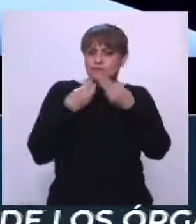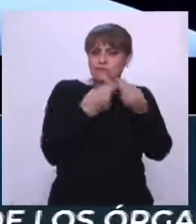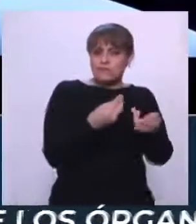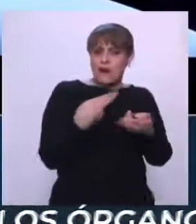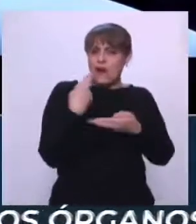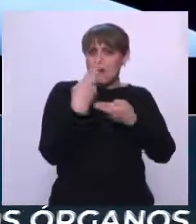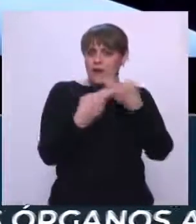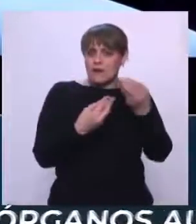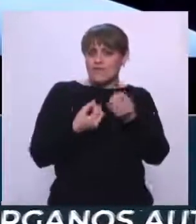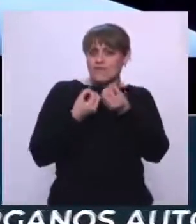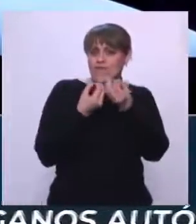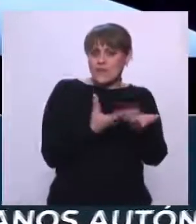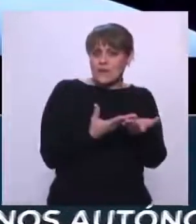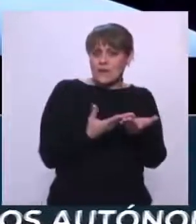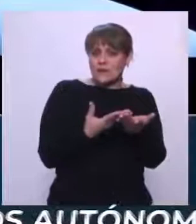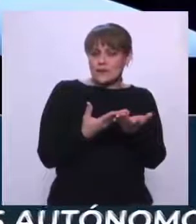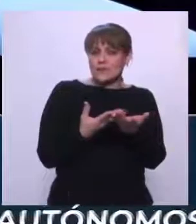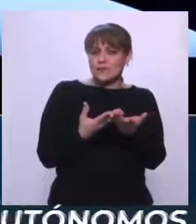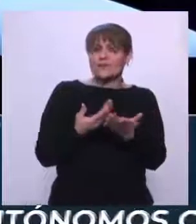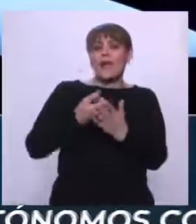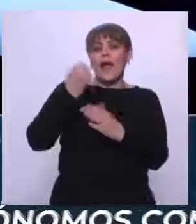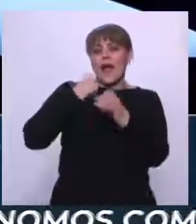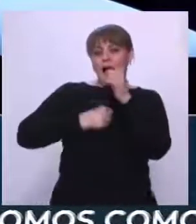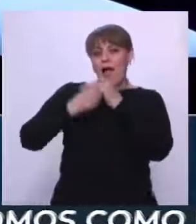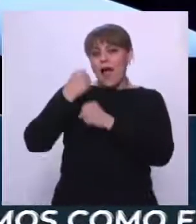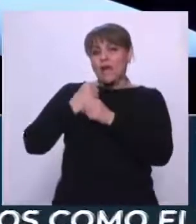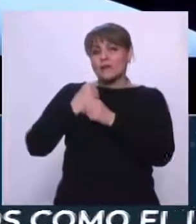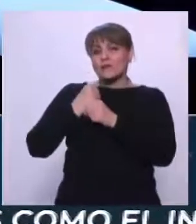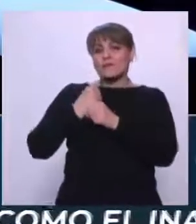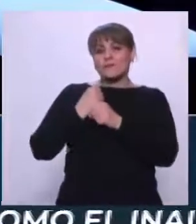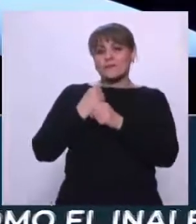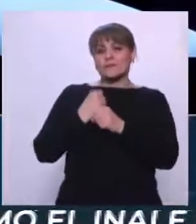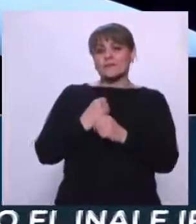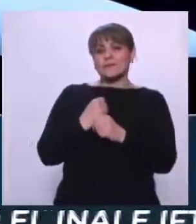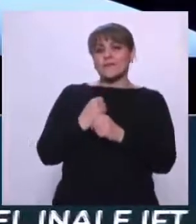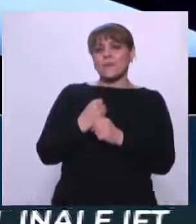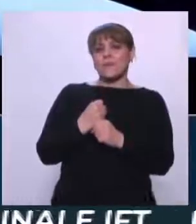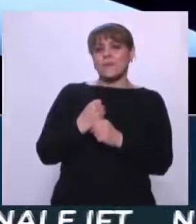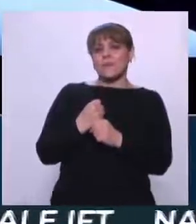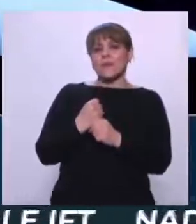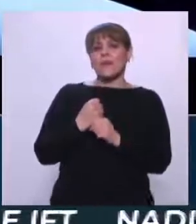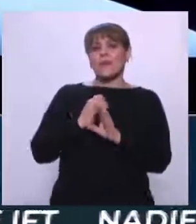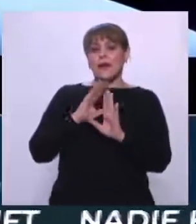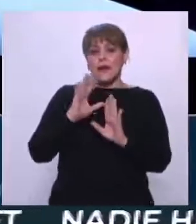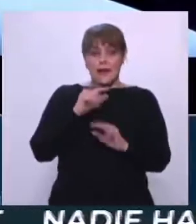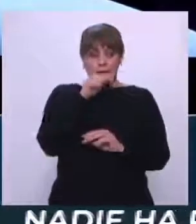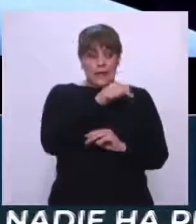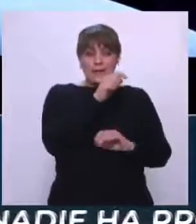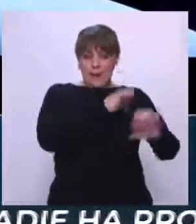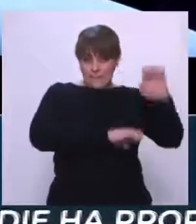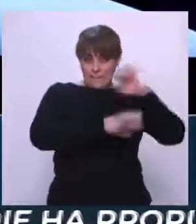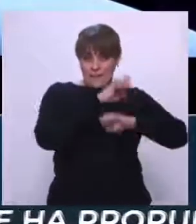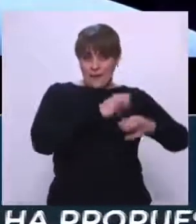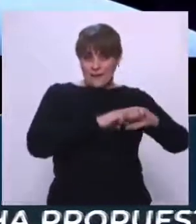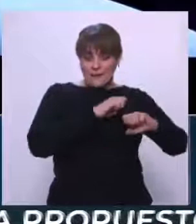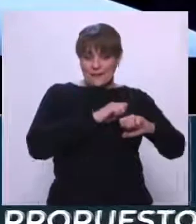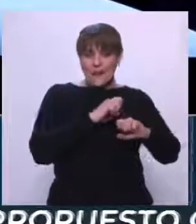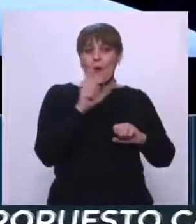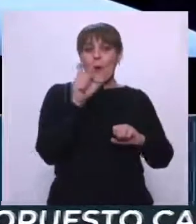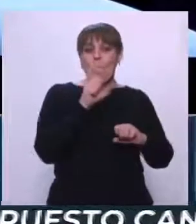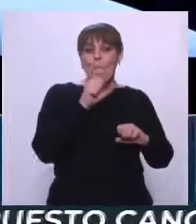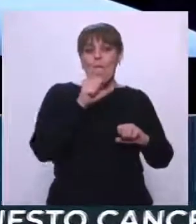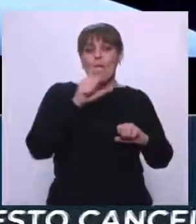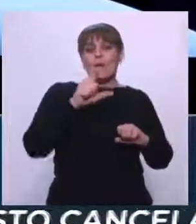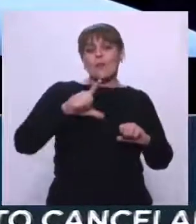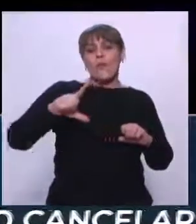planeó muchos años antes con la llegada al poder, en este caso específico, de este caso de esta planta, hablando específico del sexenio de Peña